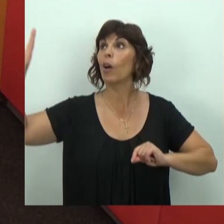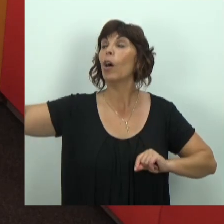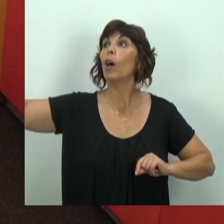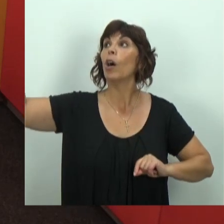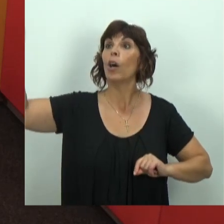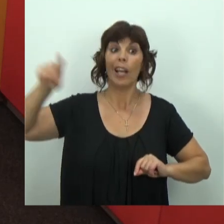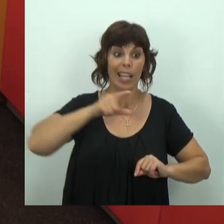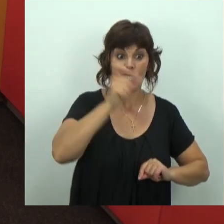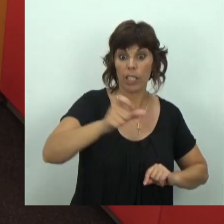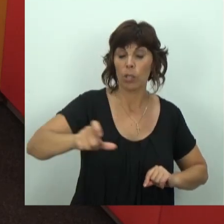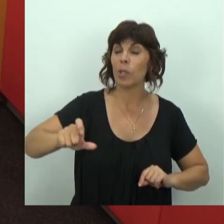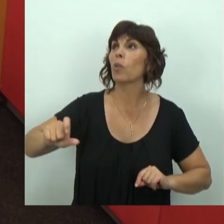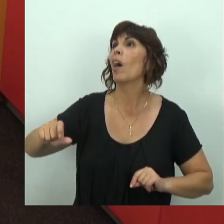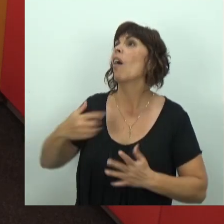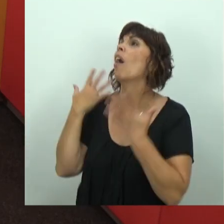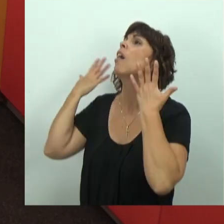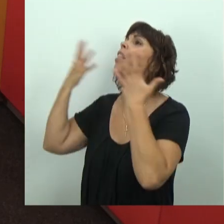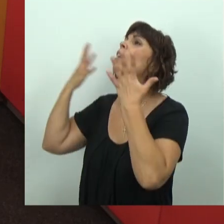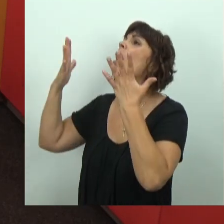que claman a Él de día y de noche?